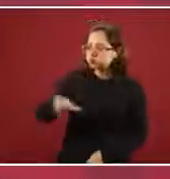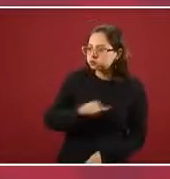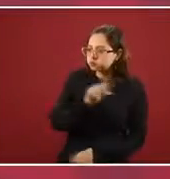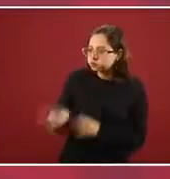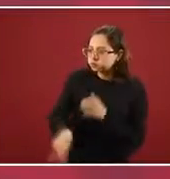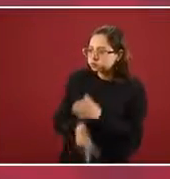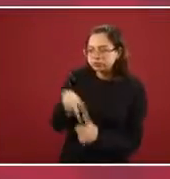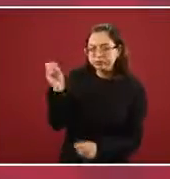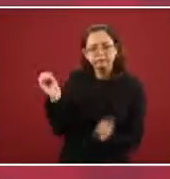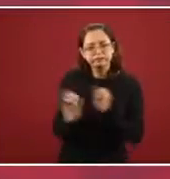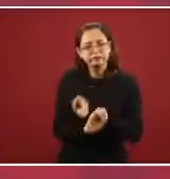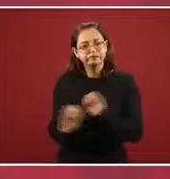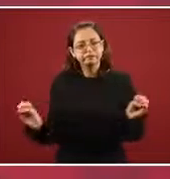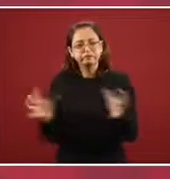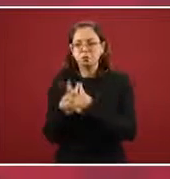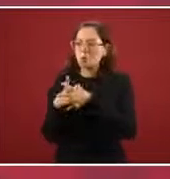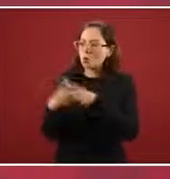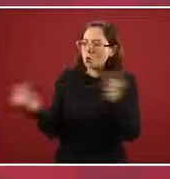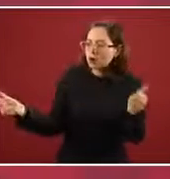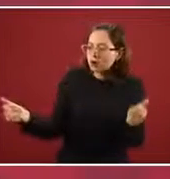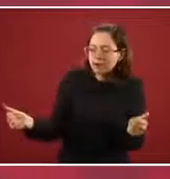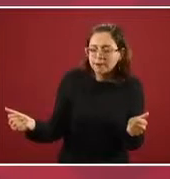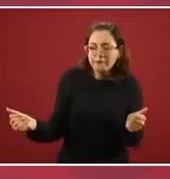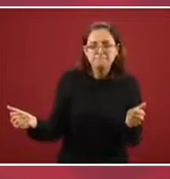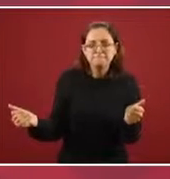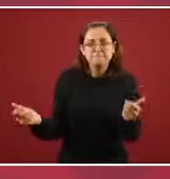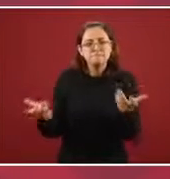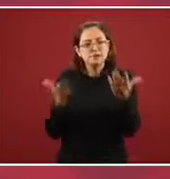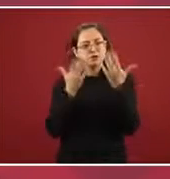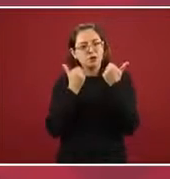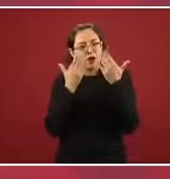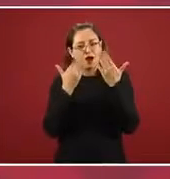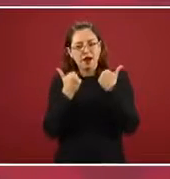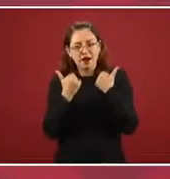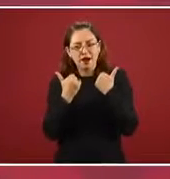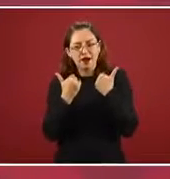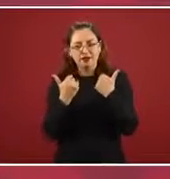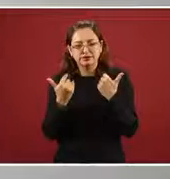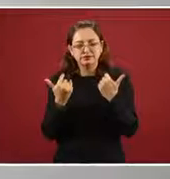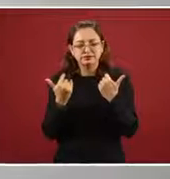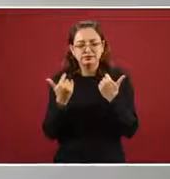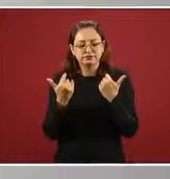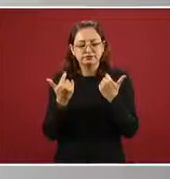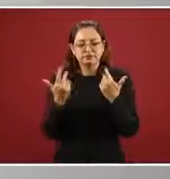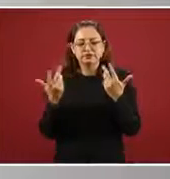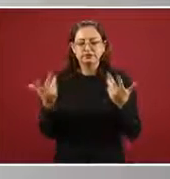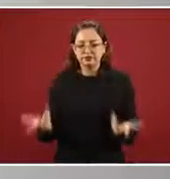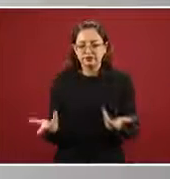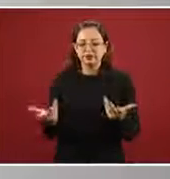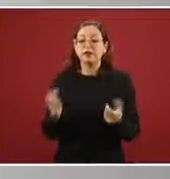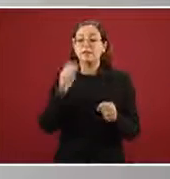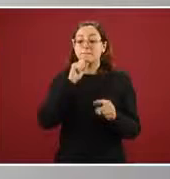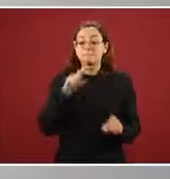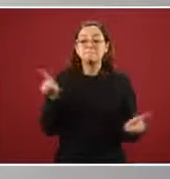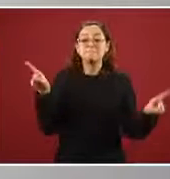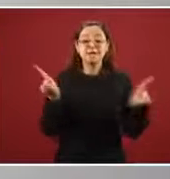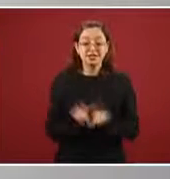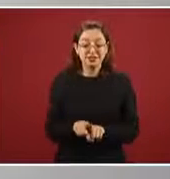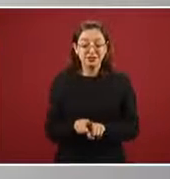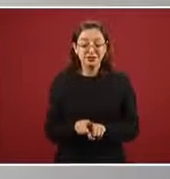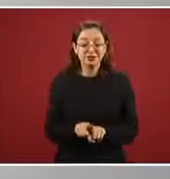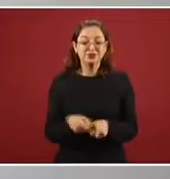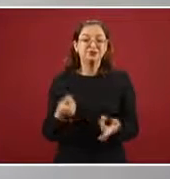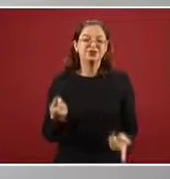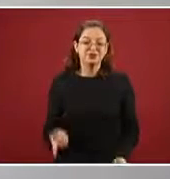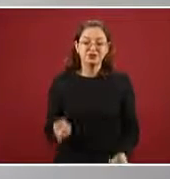hospitales desaparecían los medicamentos y se vendían medicamentos del ISSSTE